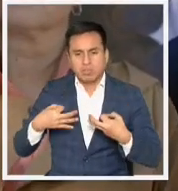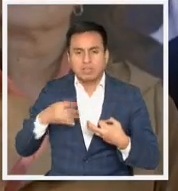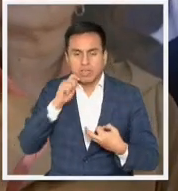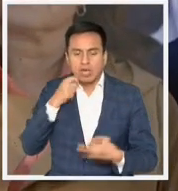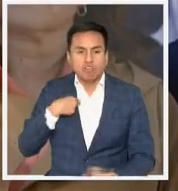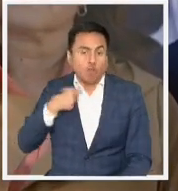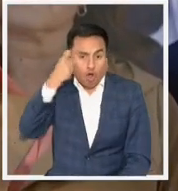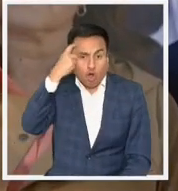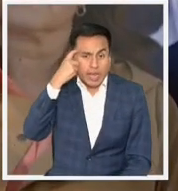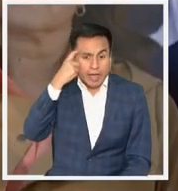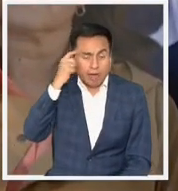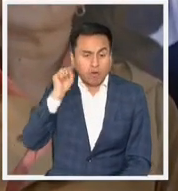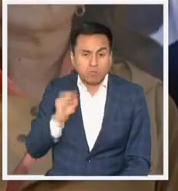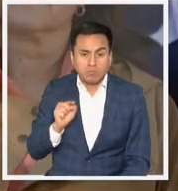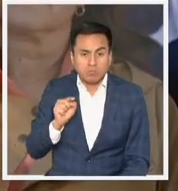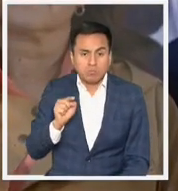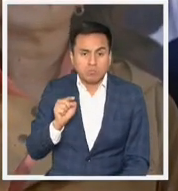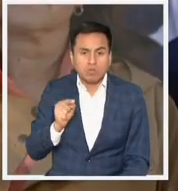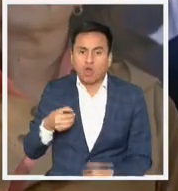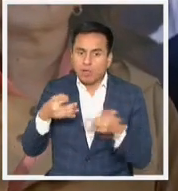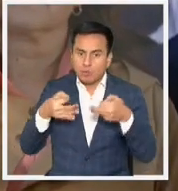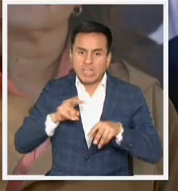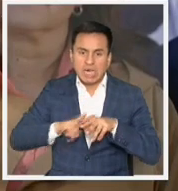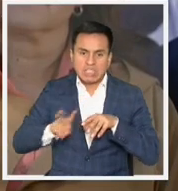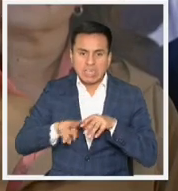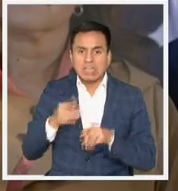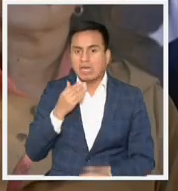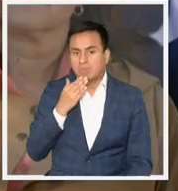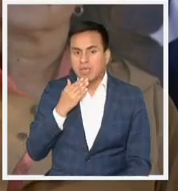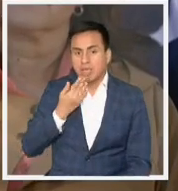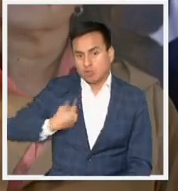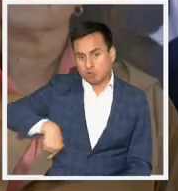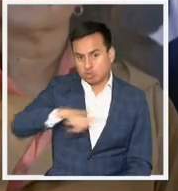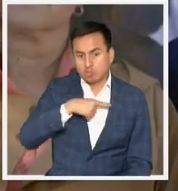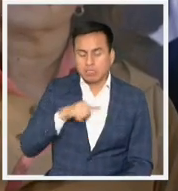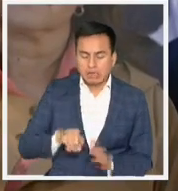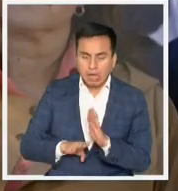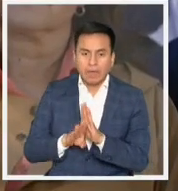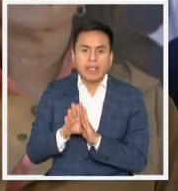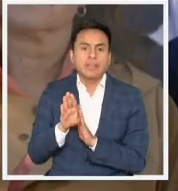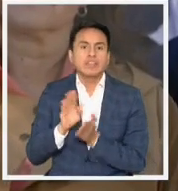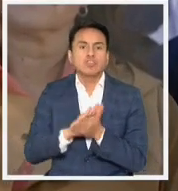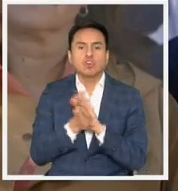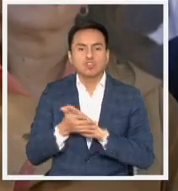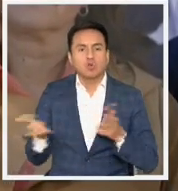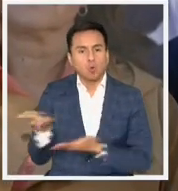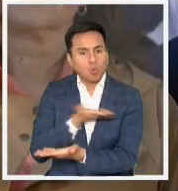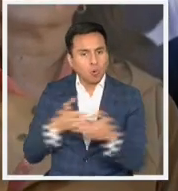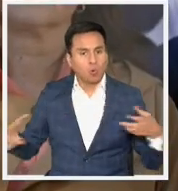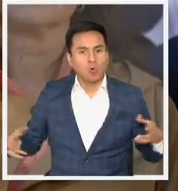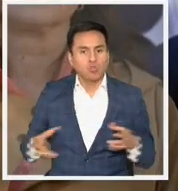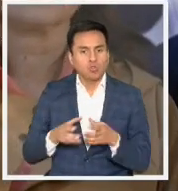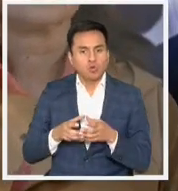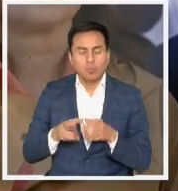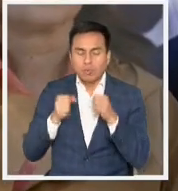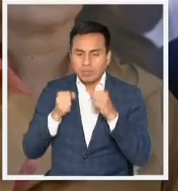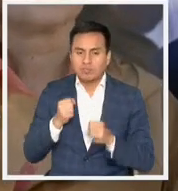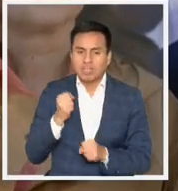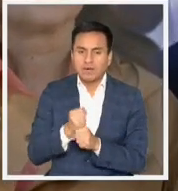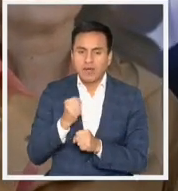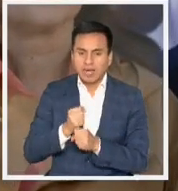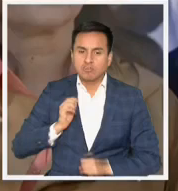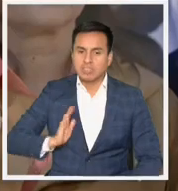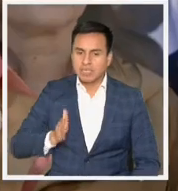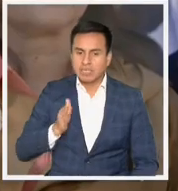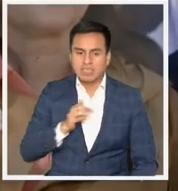manera que yo creo que corresponde actuar, y es la manera en que vamos a salir adelante todos en conjunto y vamos a poder seguir